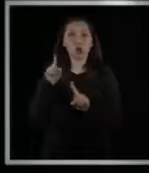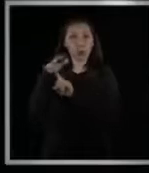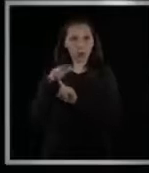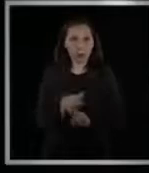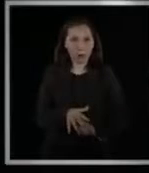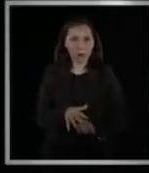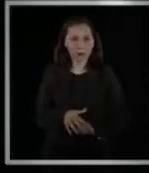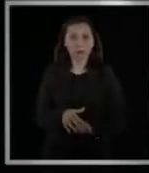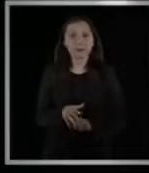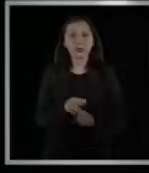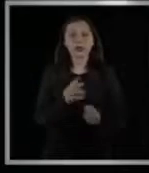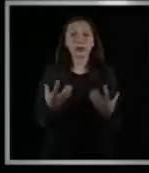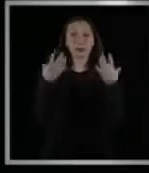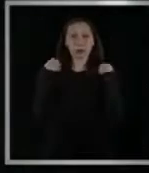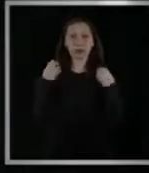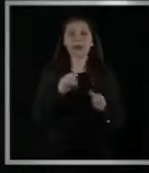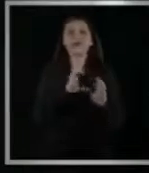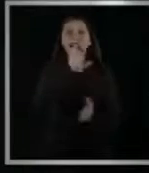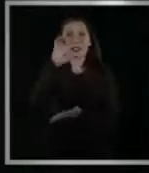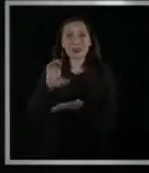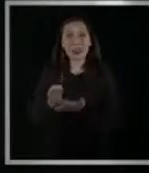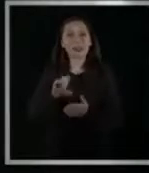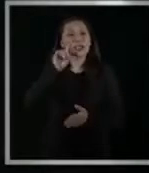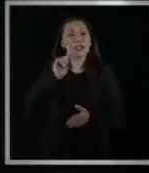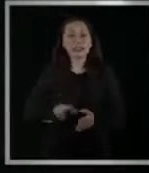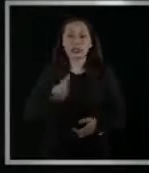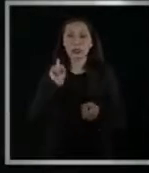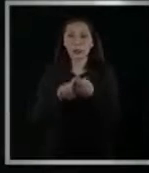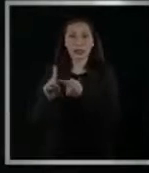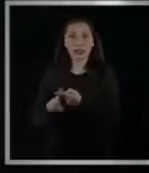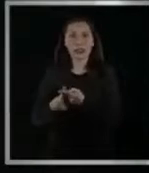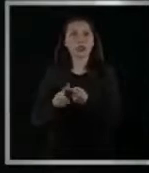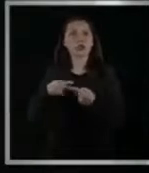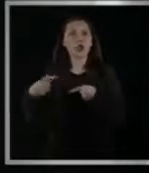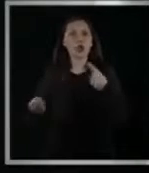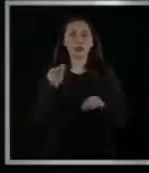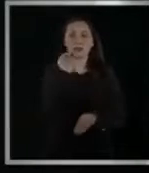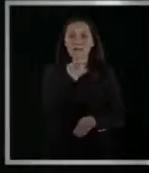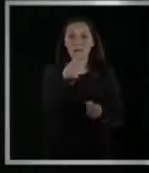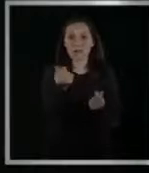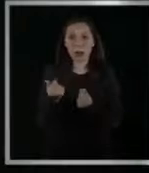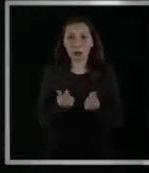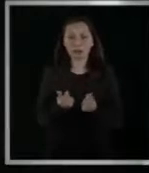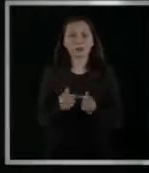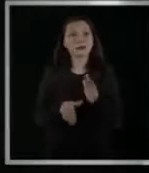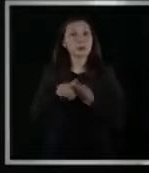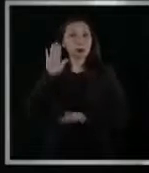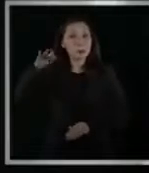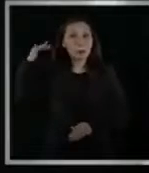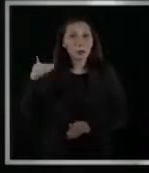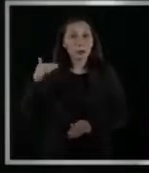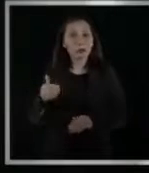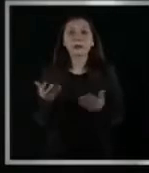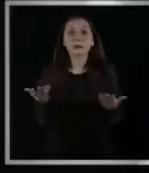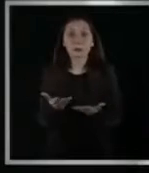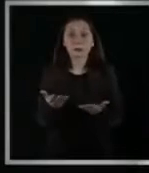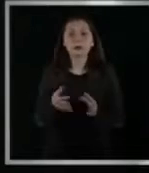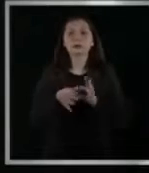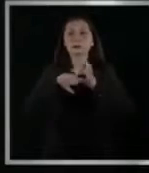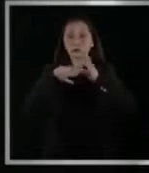eficiente y no discriminatorio, administrado por el Estado, sin participación de los bancos. Pero lo más